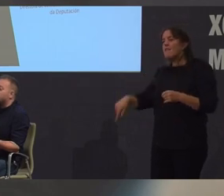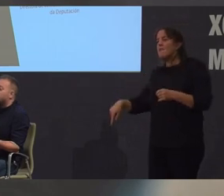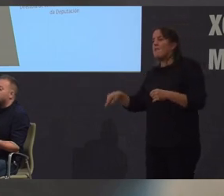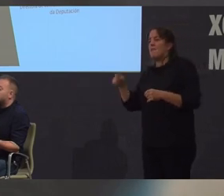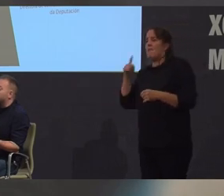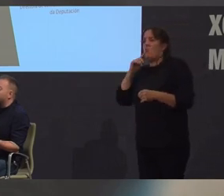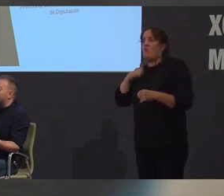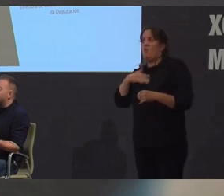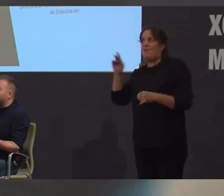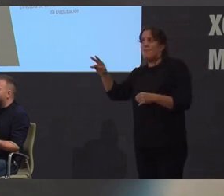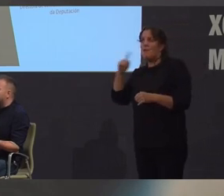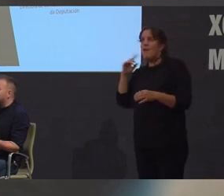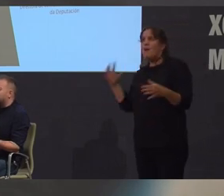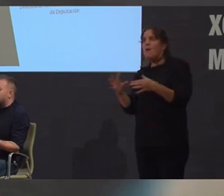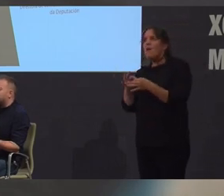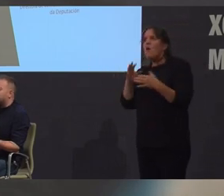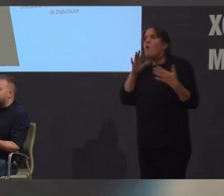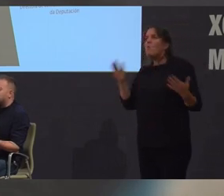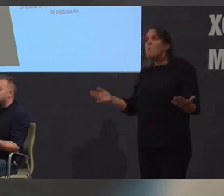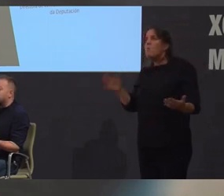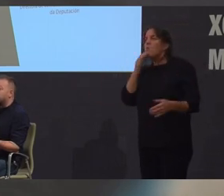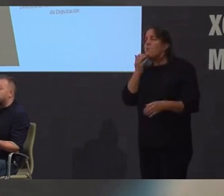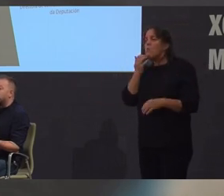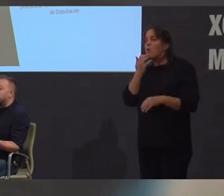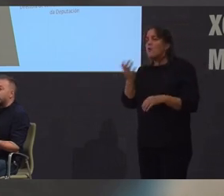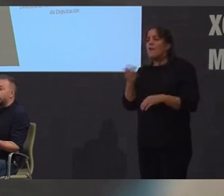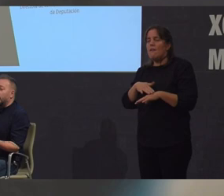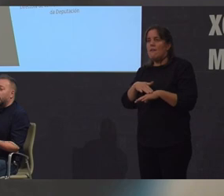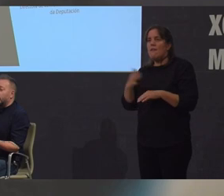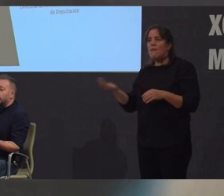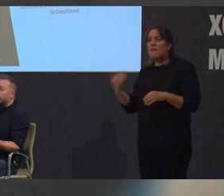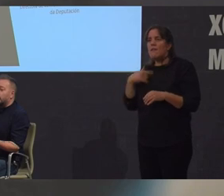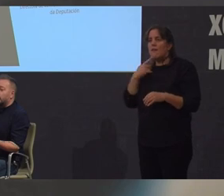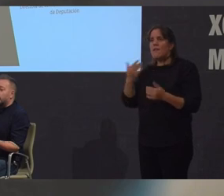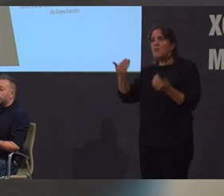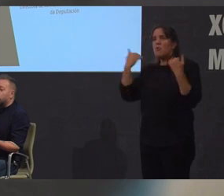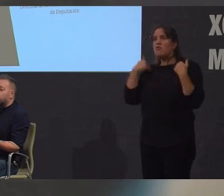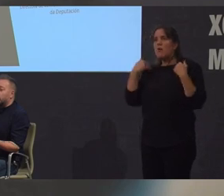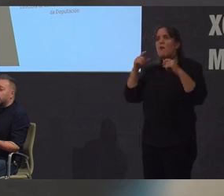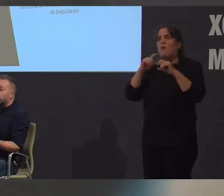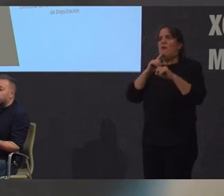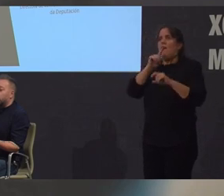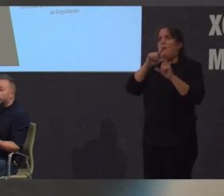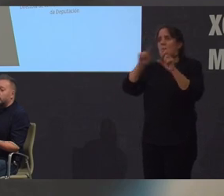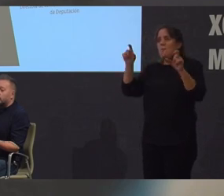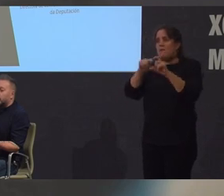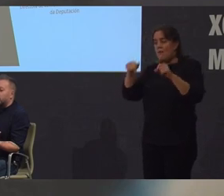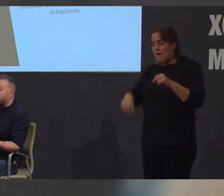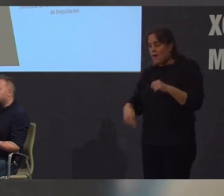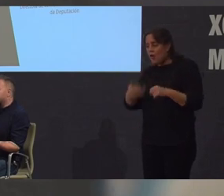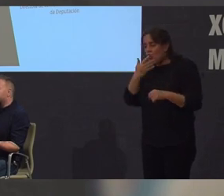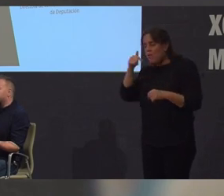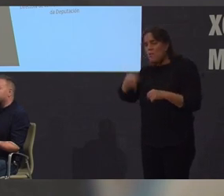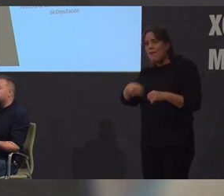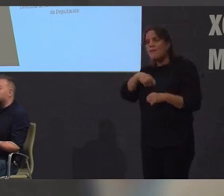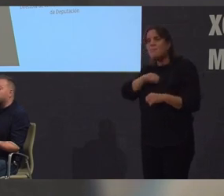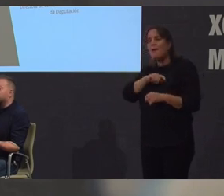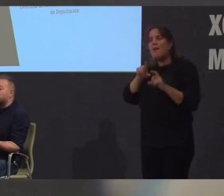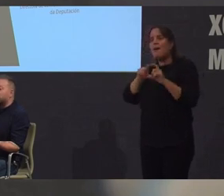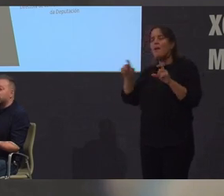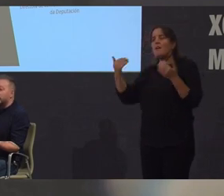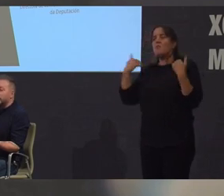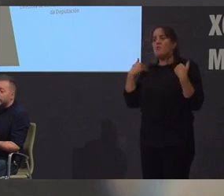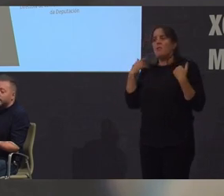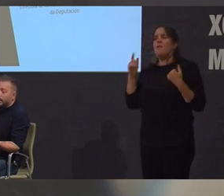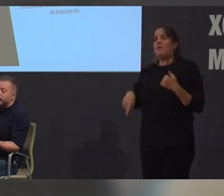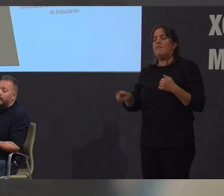por qué conocemos que esa empresa había tenido responsabilidad con las víctimas del nazismo y no conocíamos que esa empresa tenía su